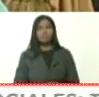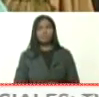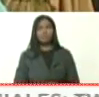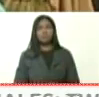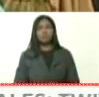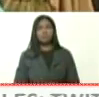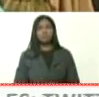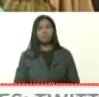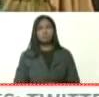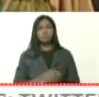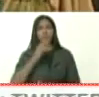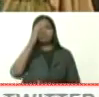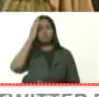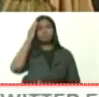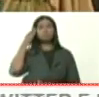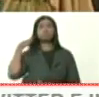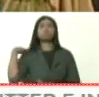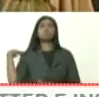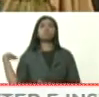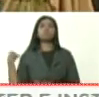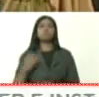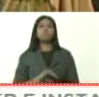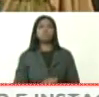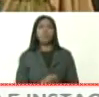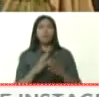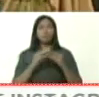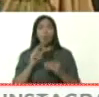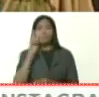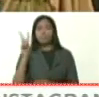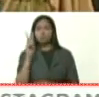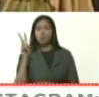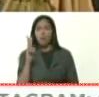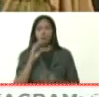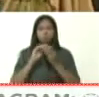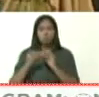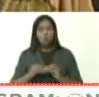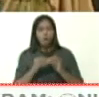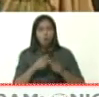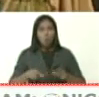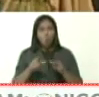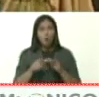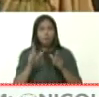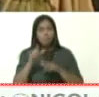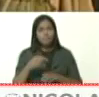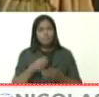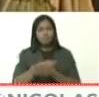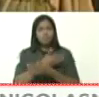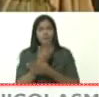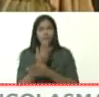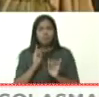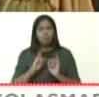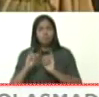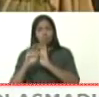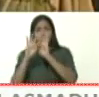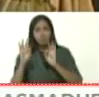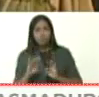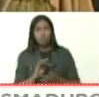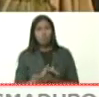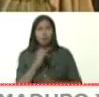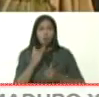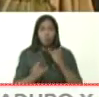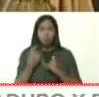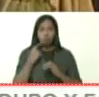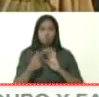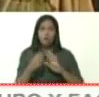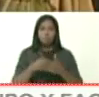ratifico a toda Venezuela, le ratifico a los compañeros del ALBA, como lo he dicho en la última cumbre del ALBA